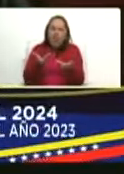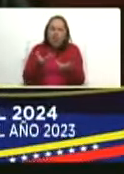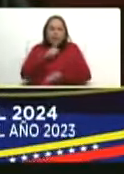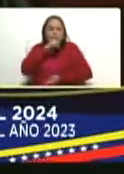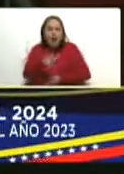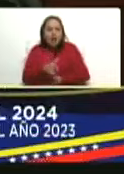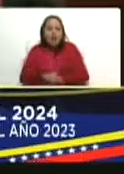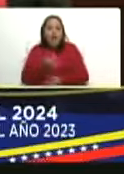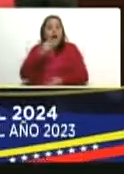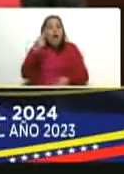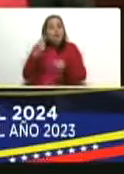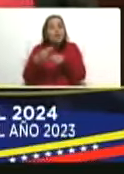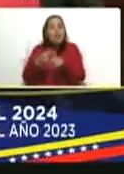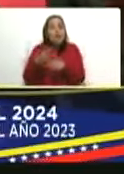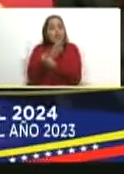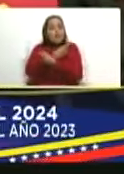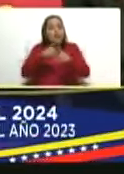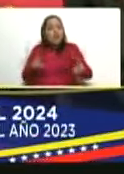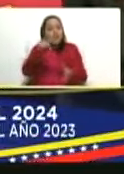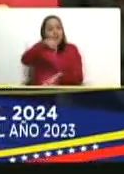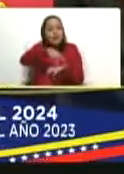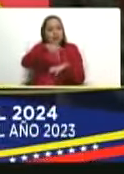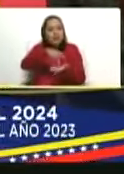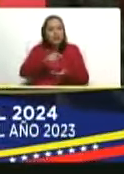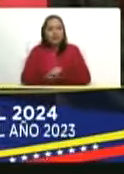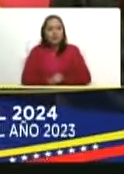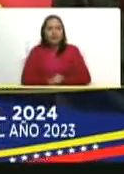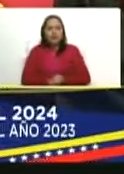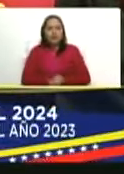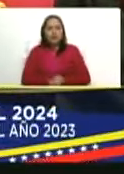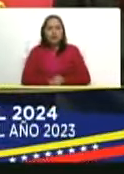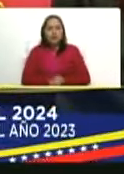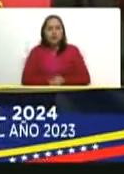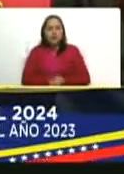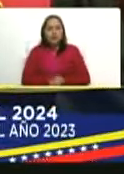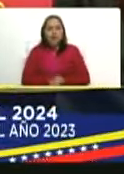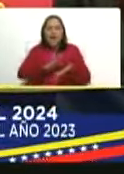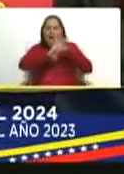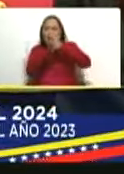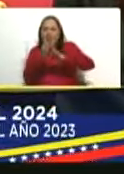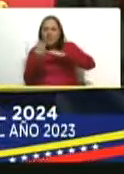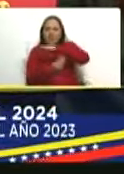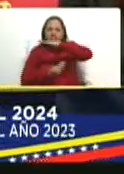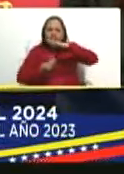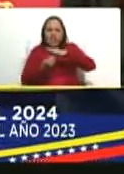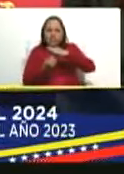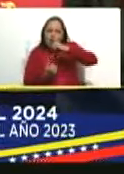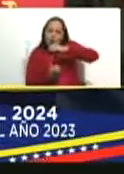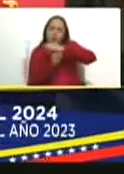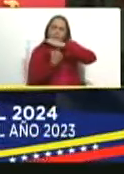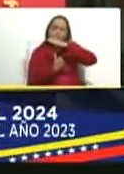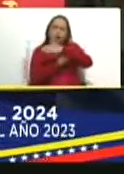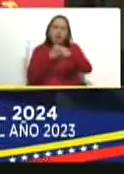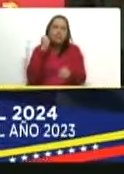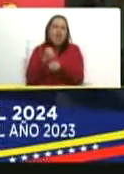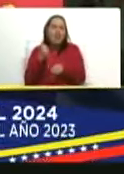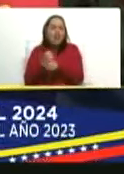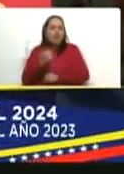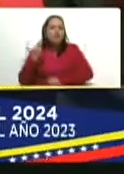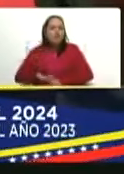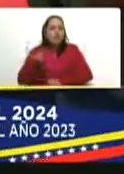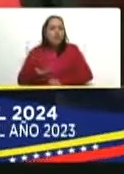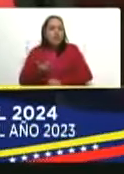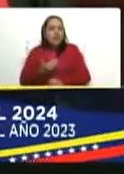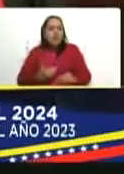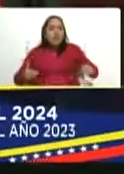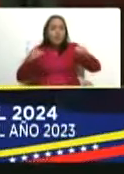Representa una amenaza para la democracia participativa. Socava los principios de una correcta administración, los principios de la